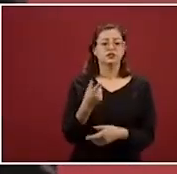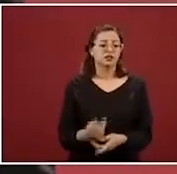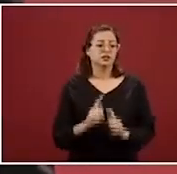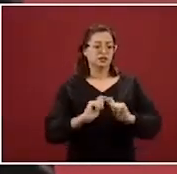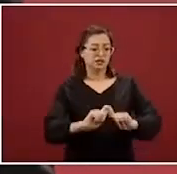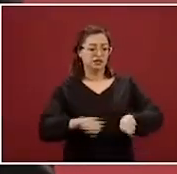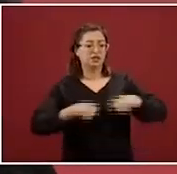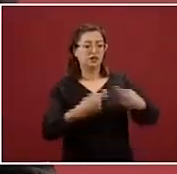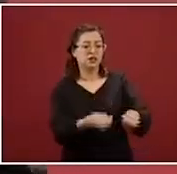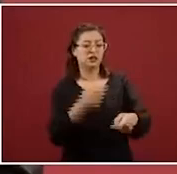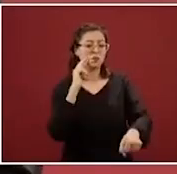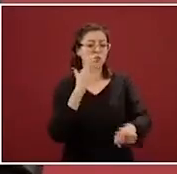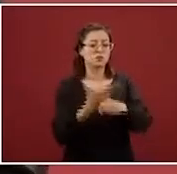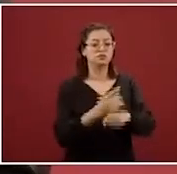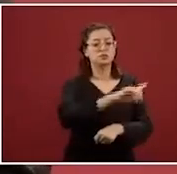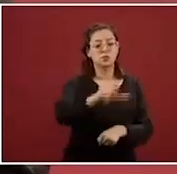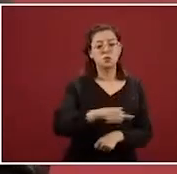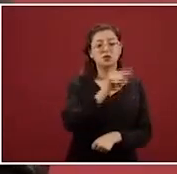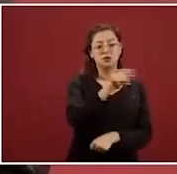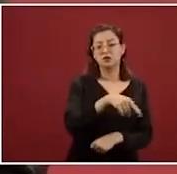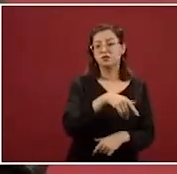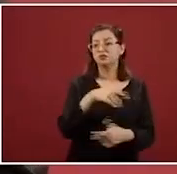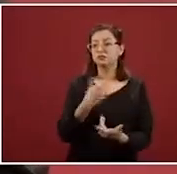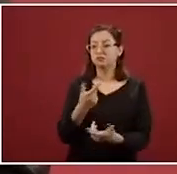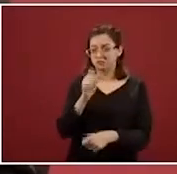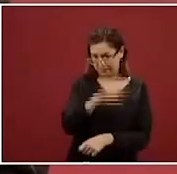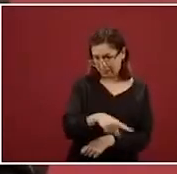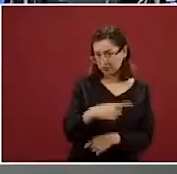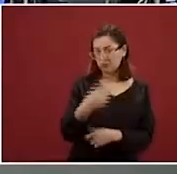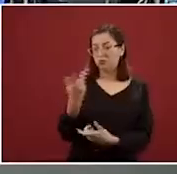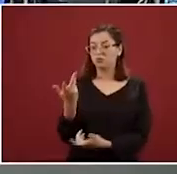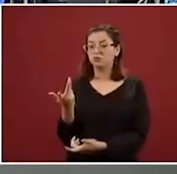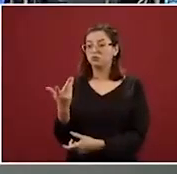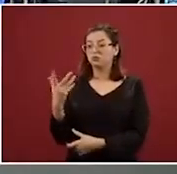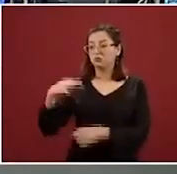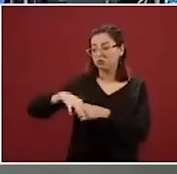desempeñe ese cargo no pueda aspirar a ser candidato.